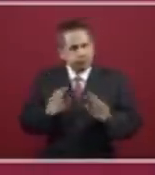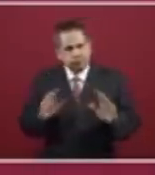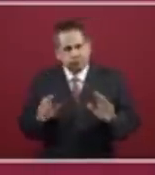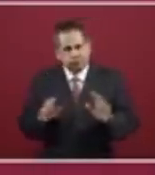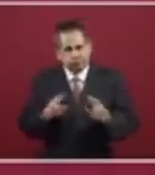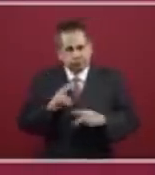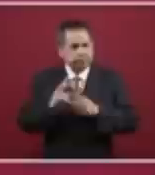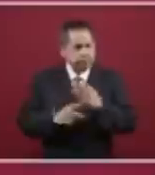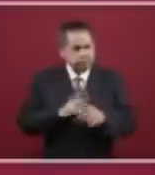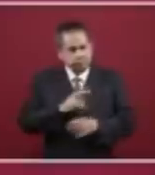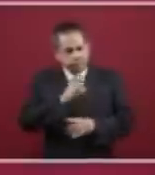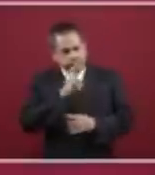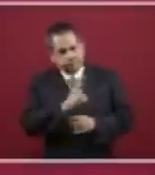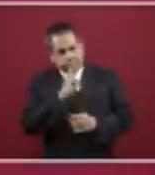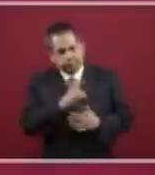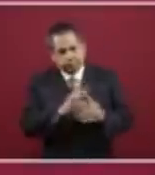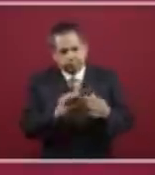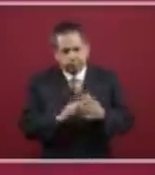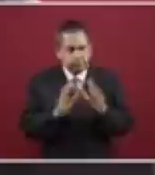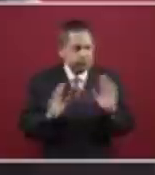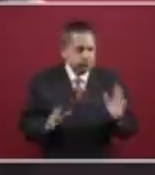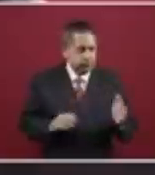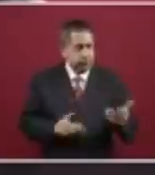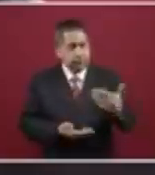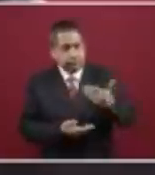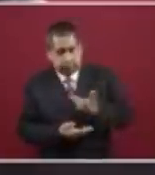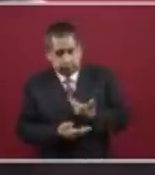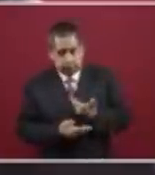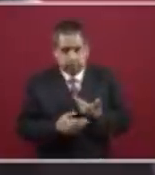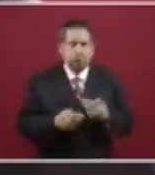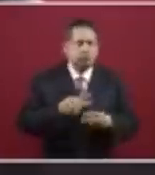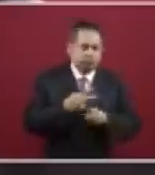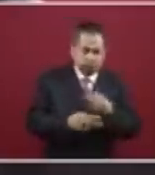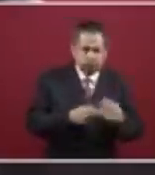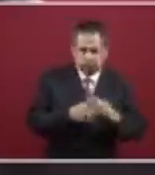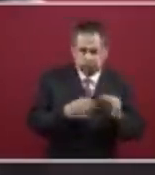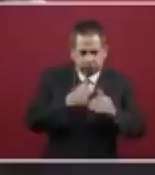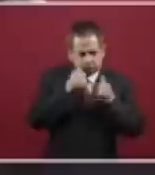dar respuesta a esta demanda en particular.